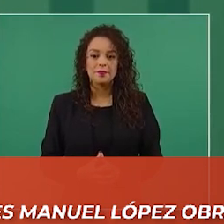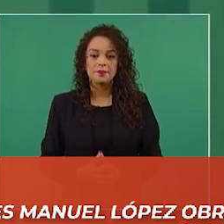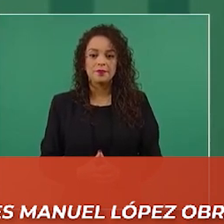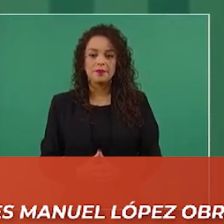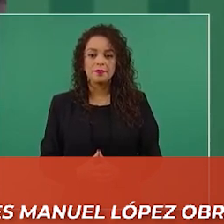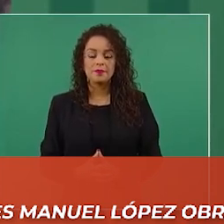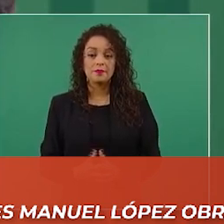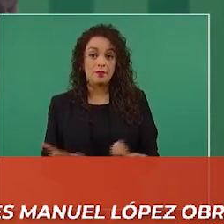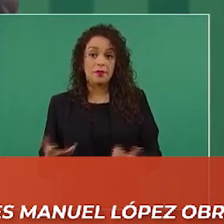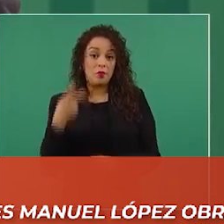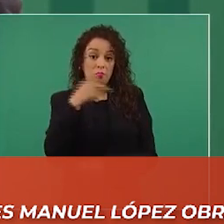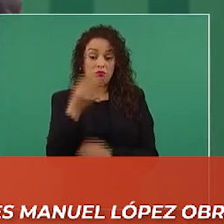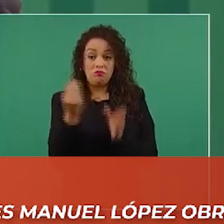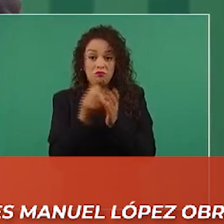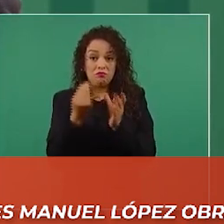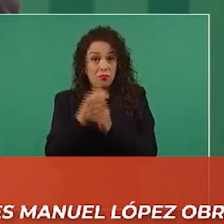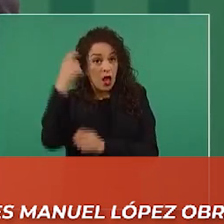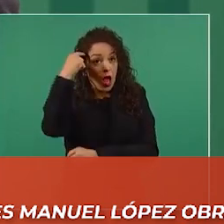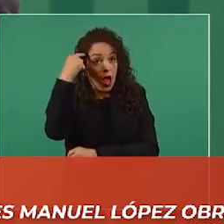piensan de esa manera.